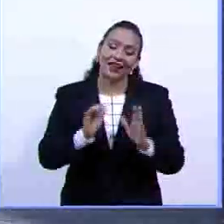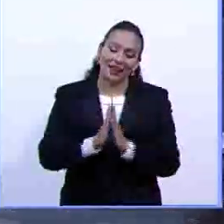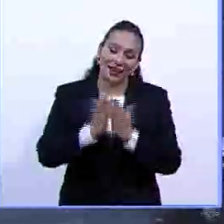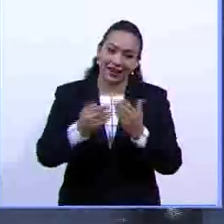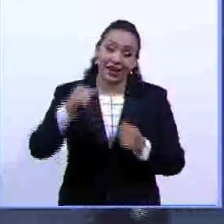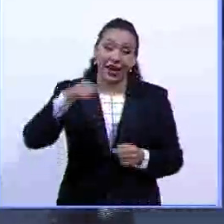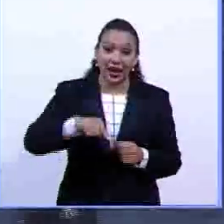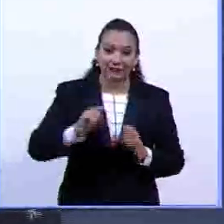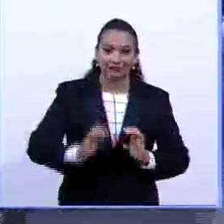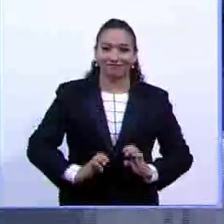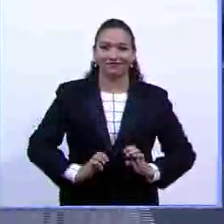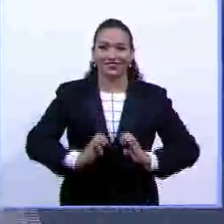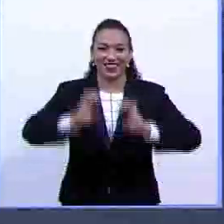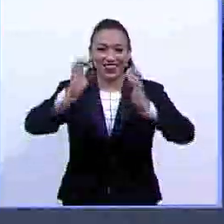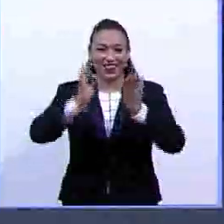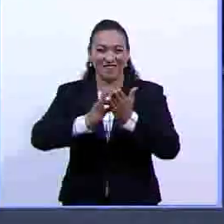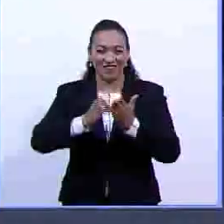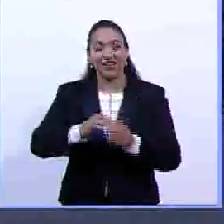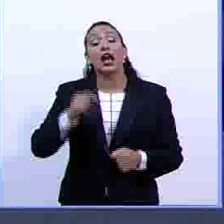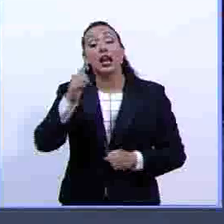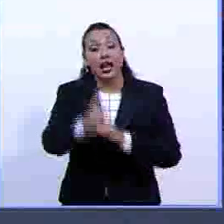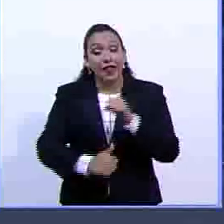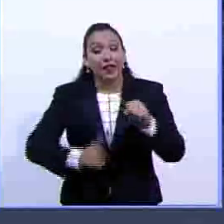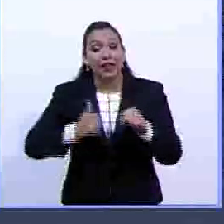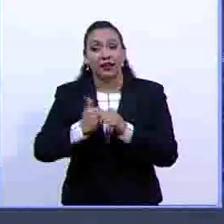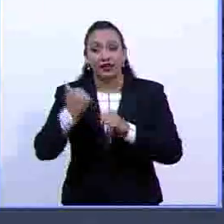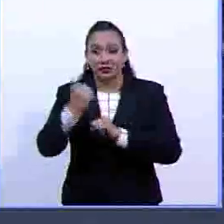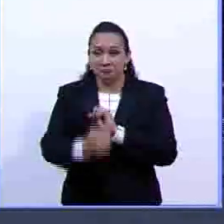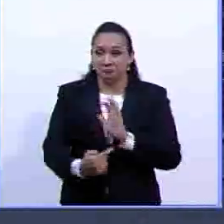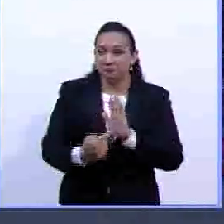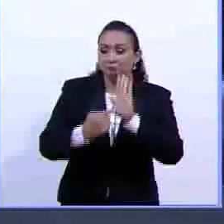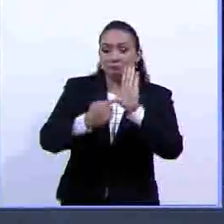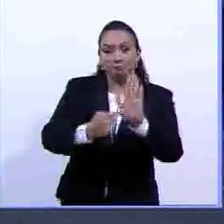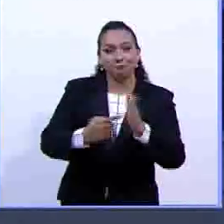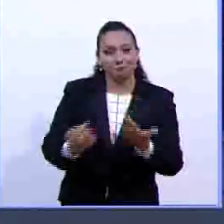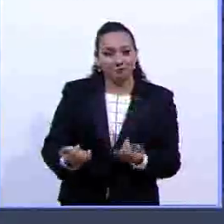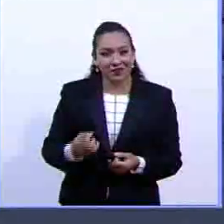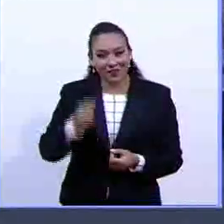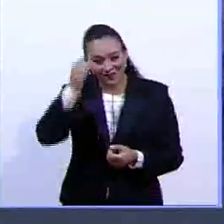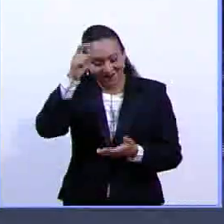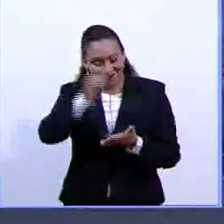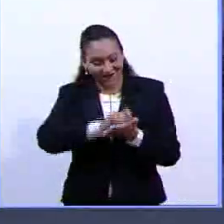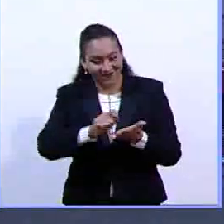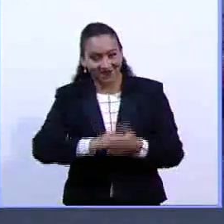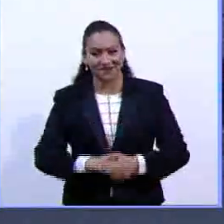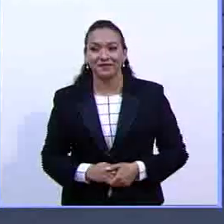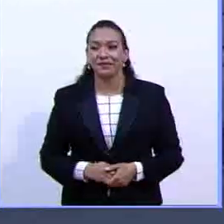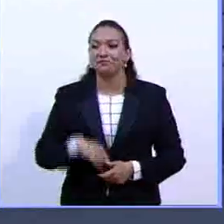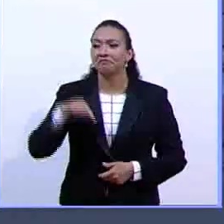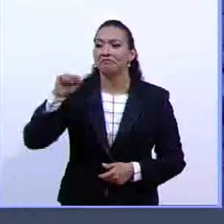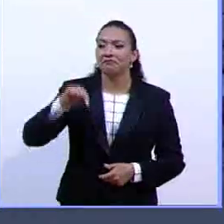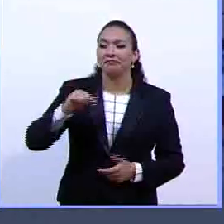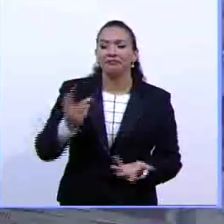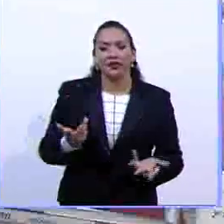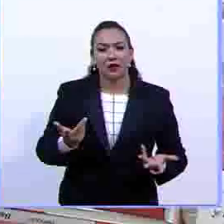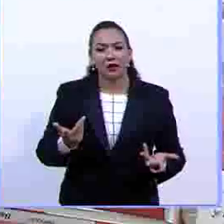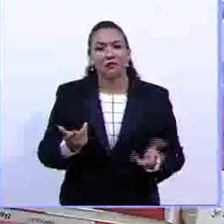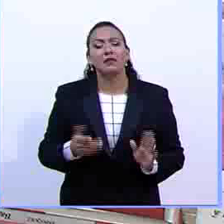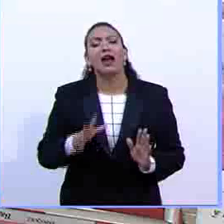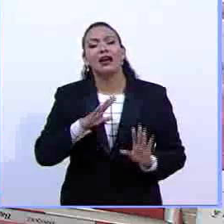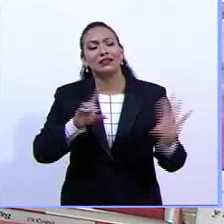Palacio de Minería, en donde como cada año son presentadas las novedades editoriales. En esta ocasión están